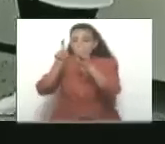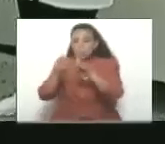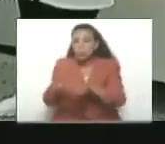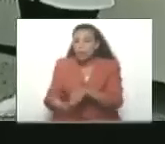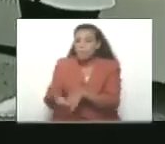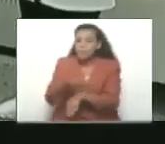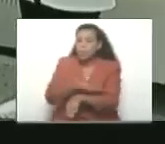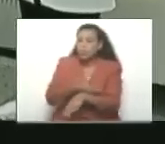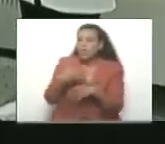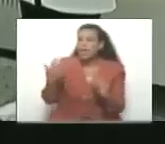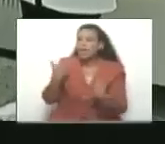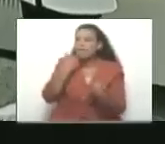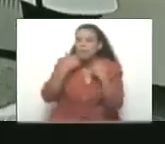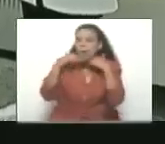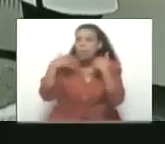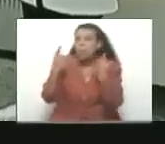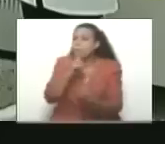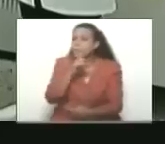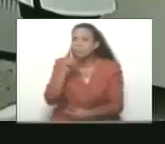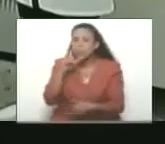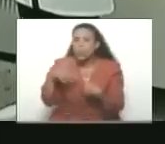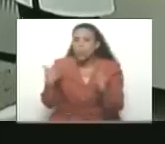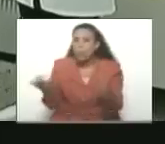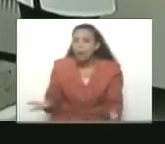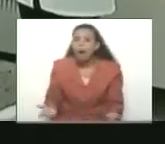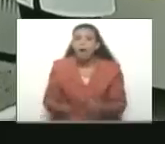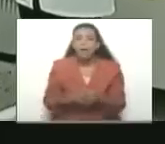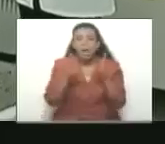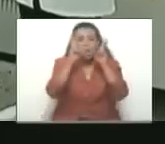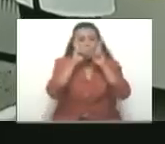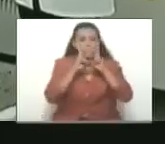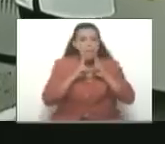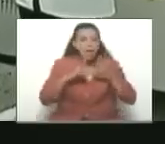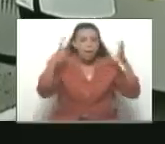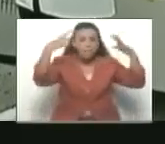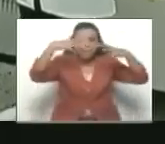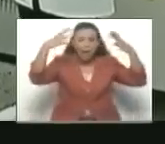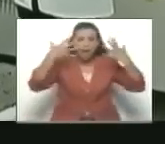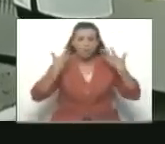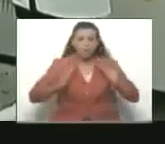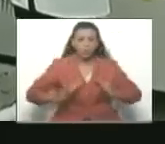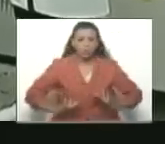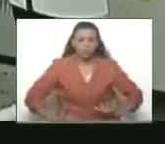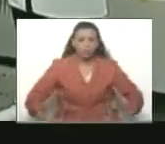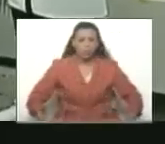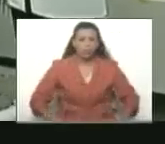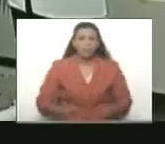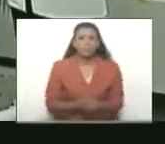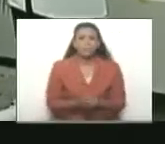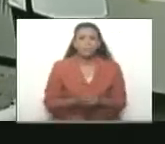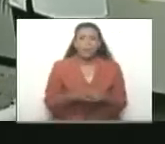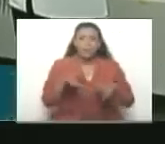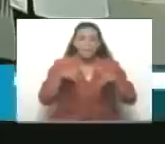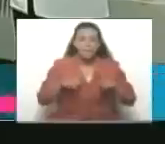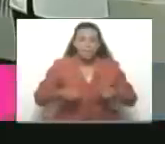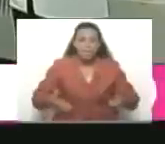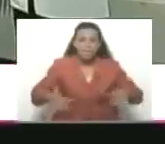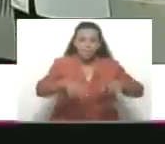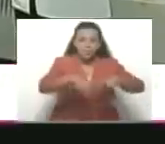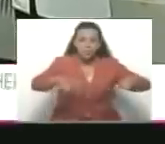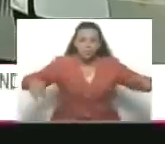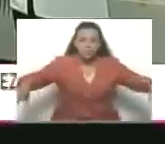a cada paciente tenemos esterilizador baño de vapor baño de María carros de paro camillas de traslado